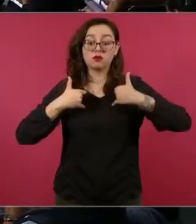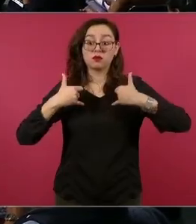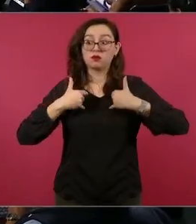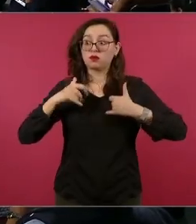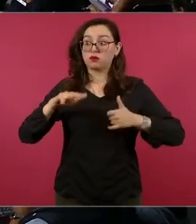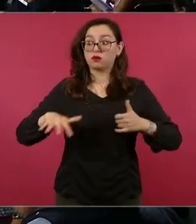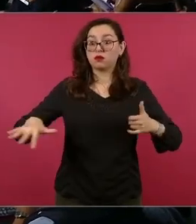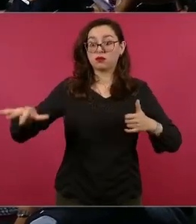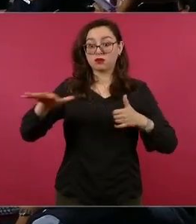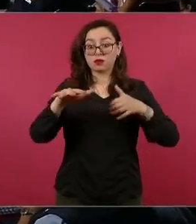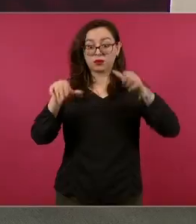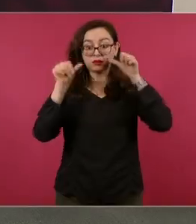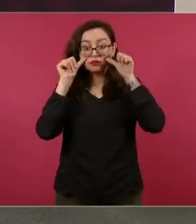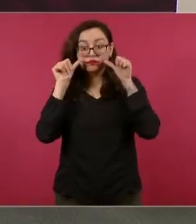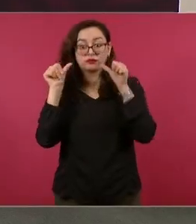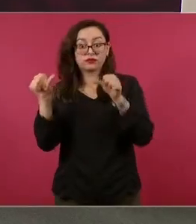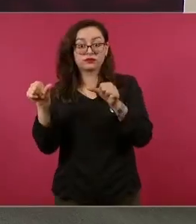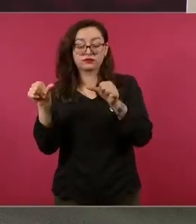los jóvenes,